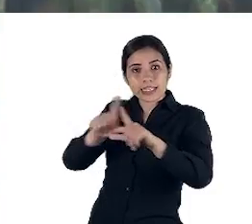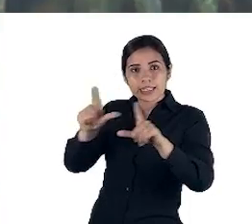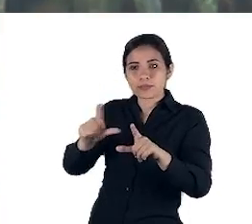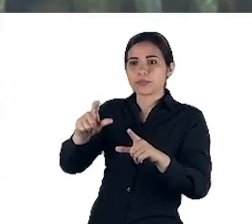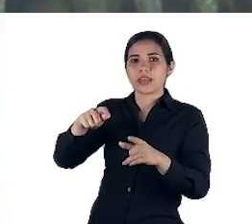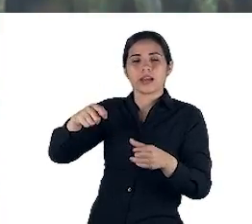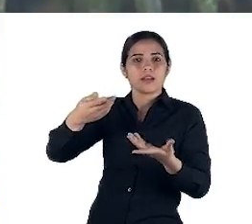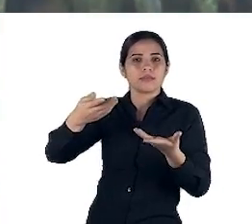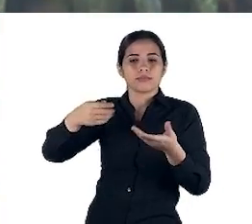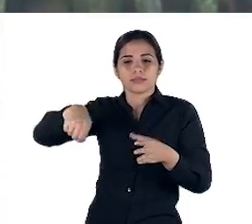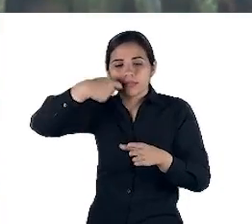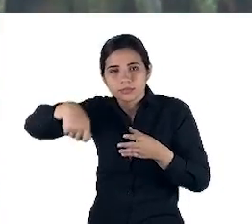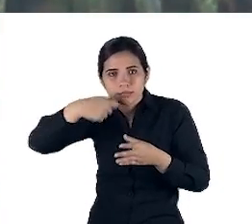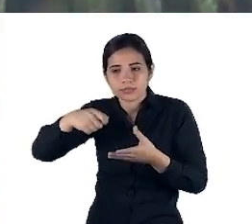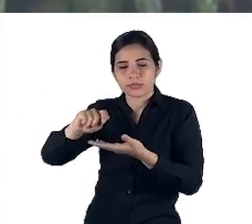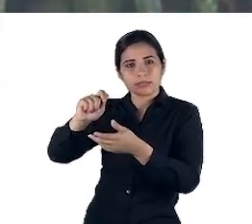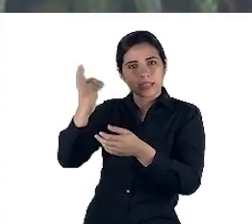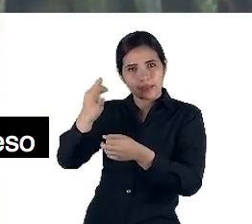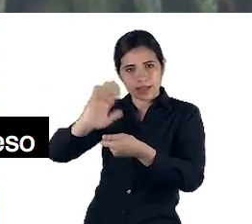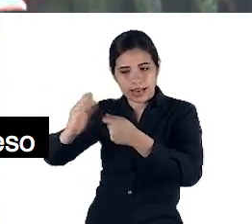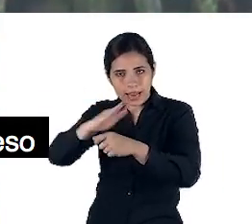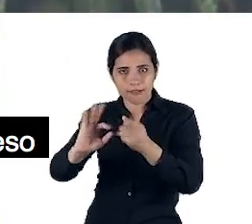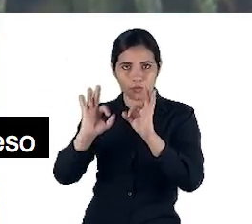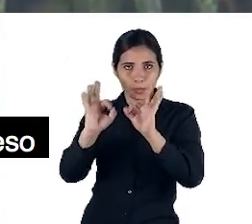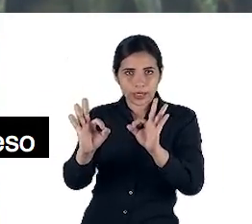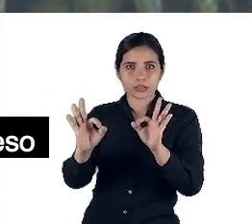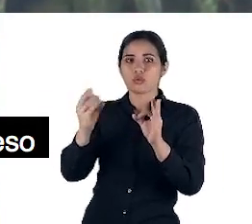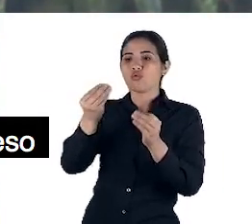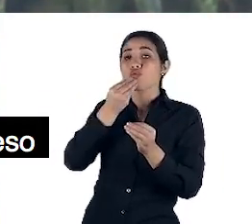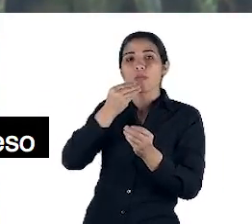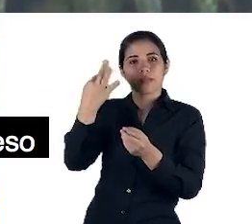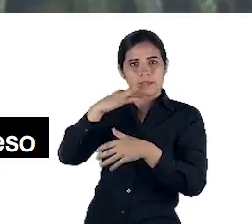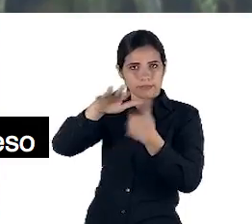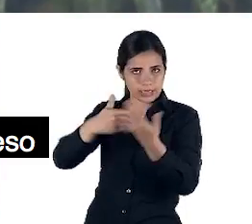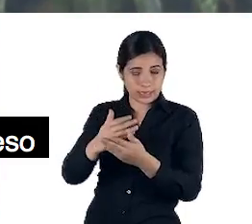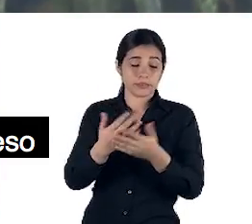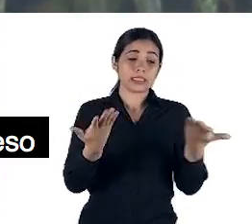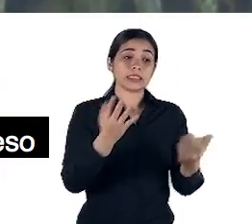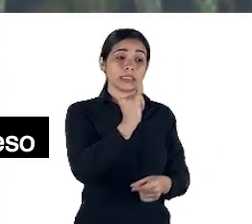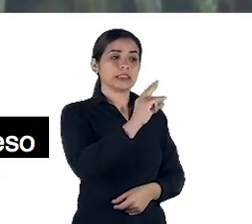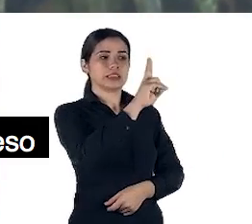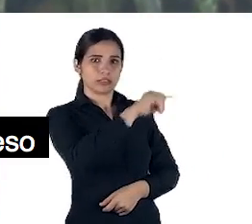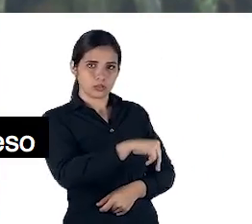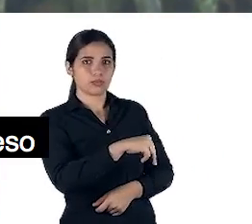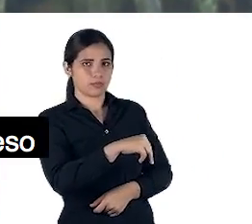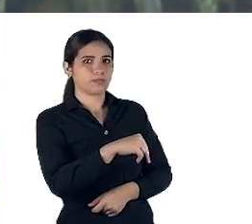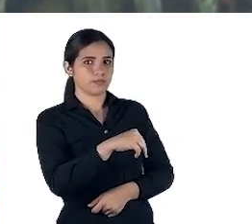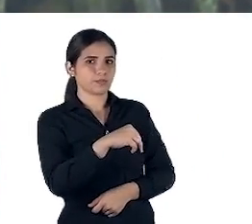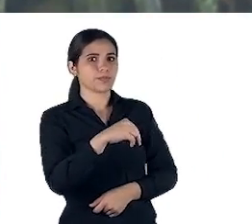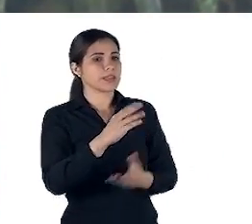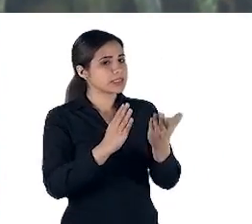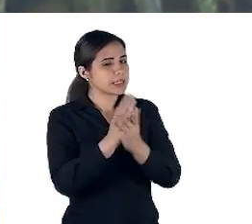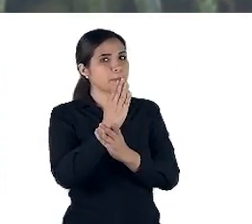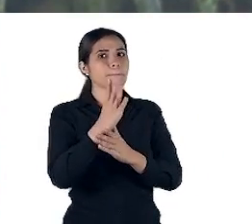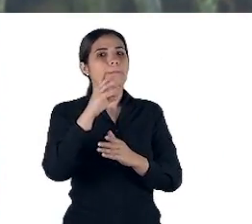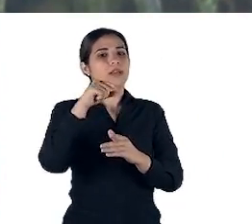por ejemplo. También la hora de es muy cierto lo que estás diciendo, porque hay veces que eso ocurre